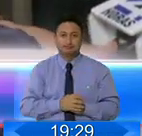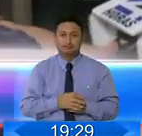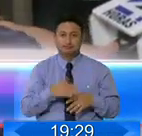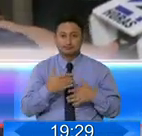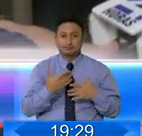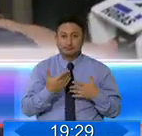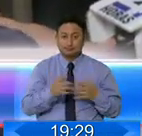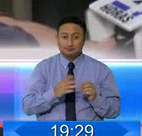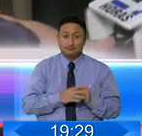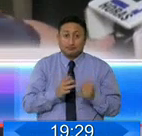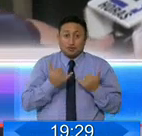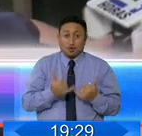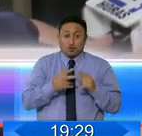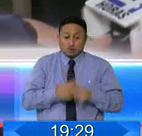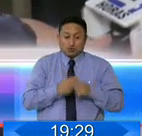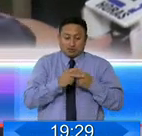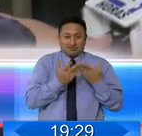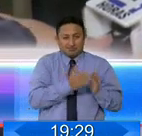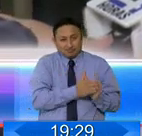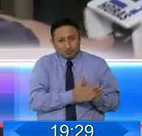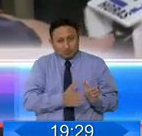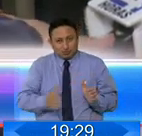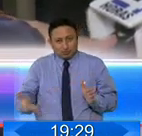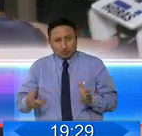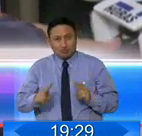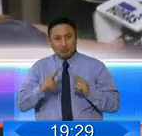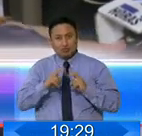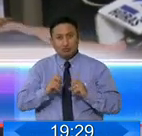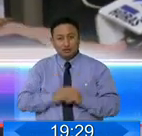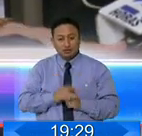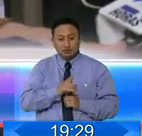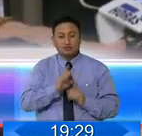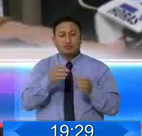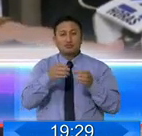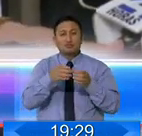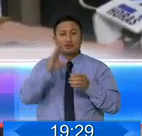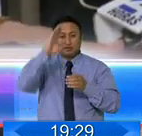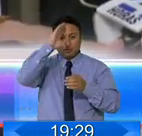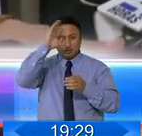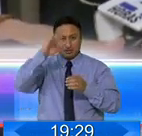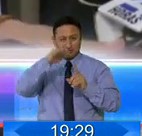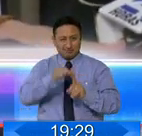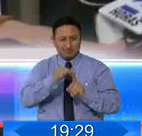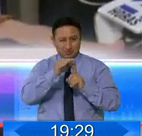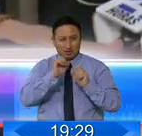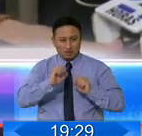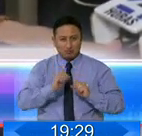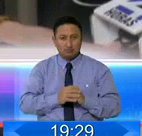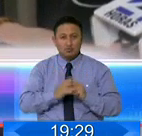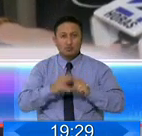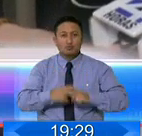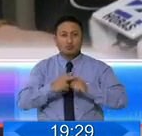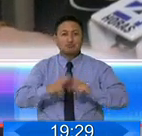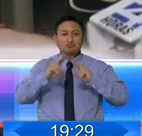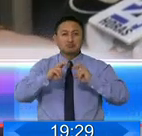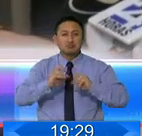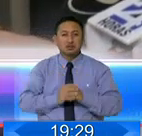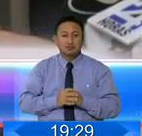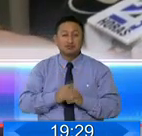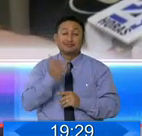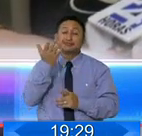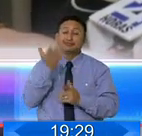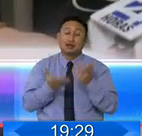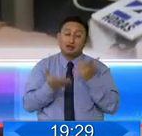organizar desde el día de hoy la investigación con una de las unidades especializadas de la policía en torno a este